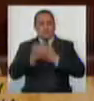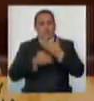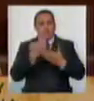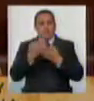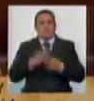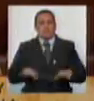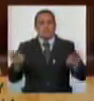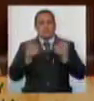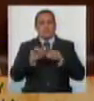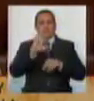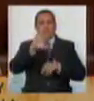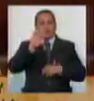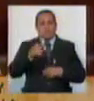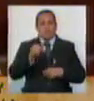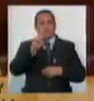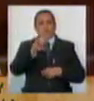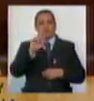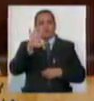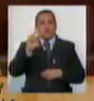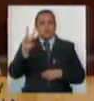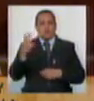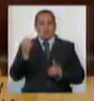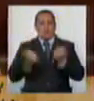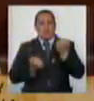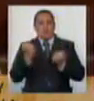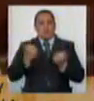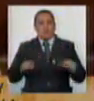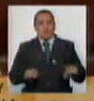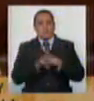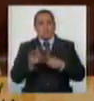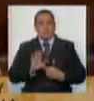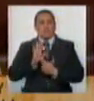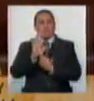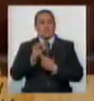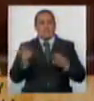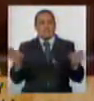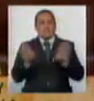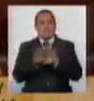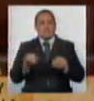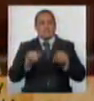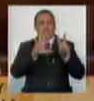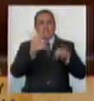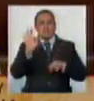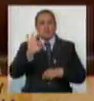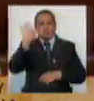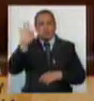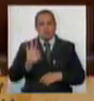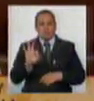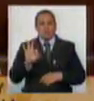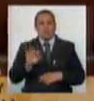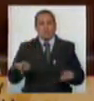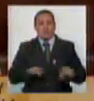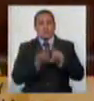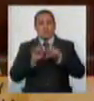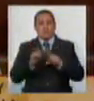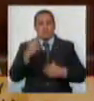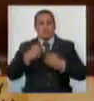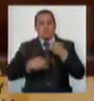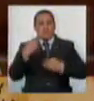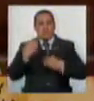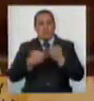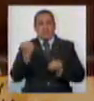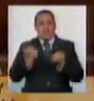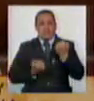de 5.252 vehículos, que representa el cierre del 75% del déficit